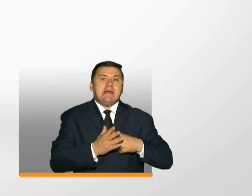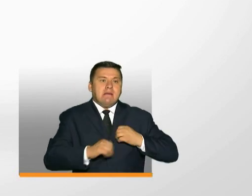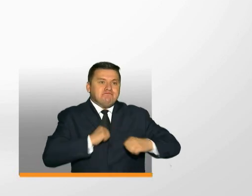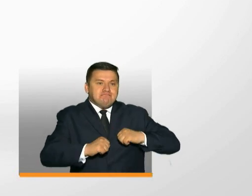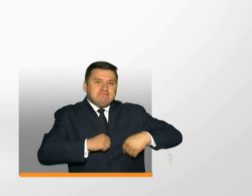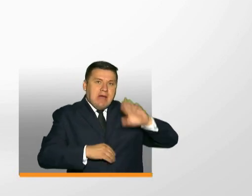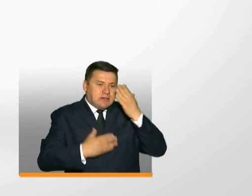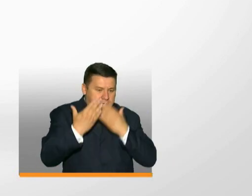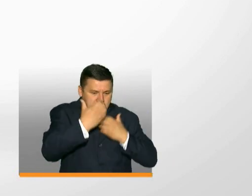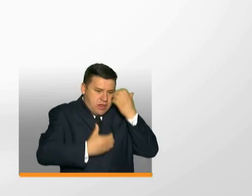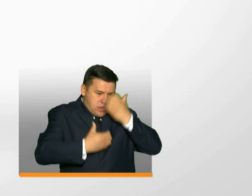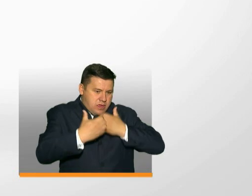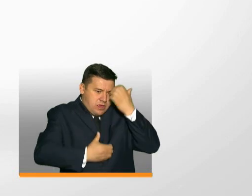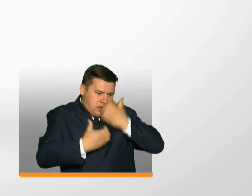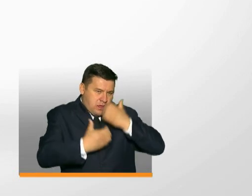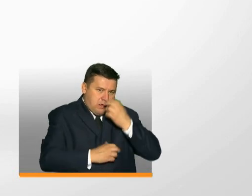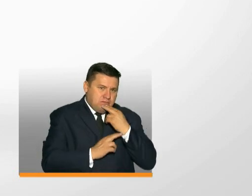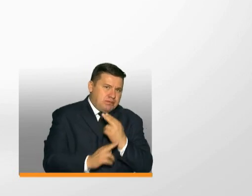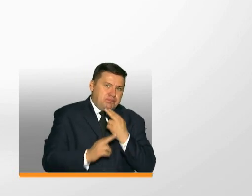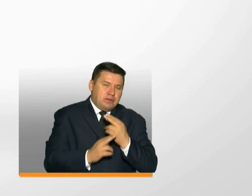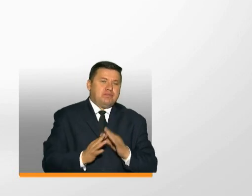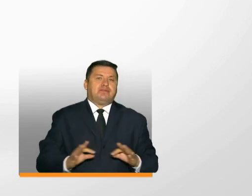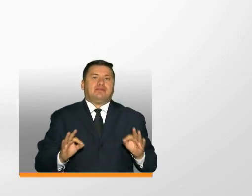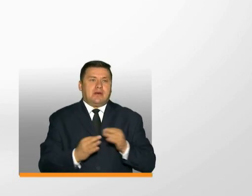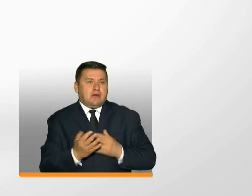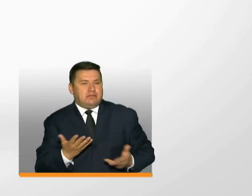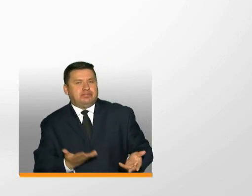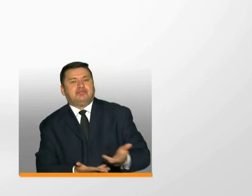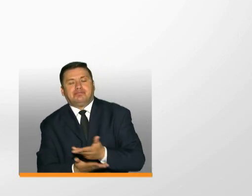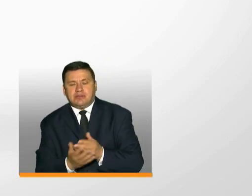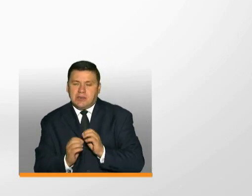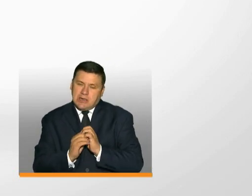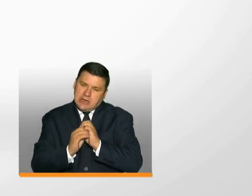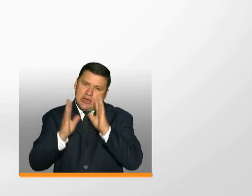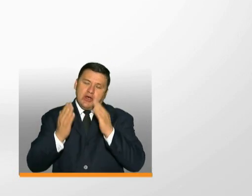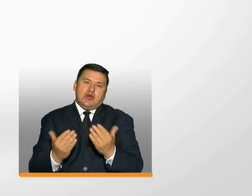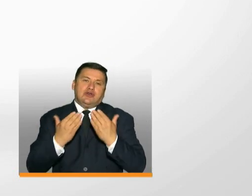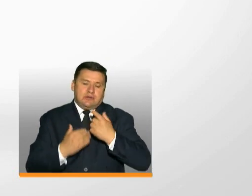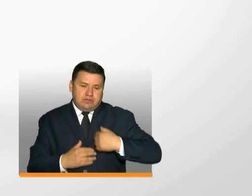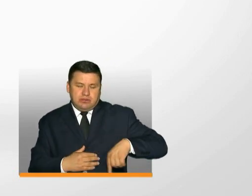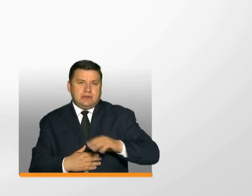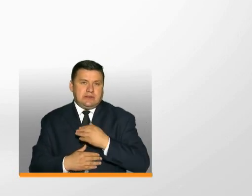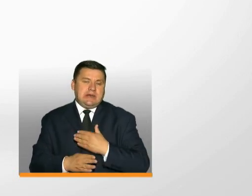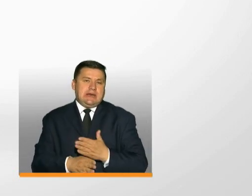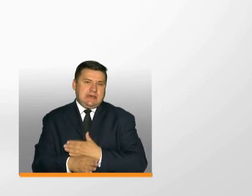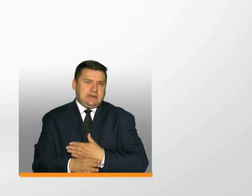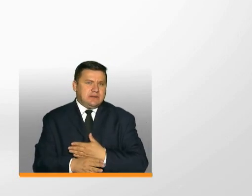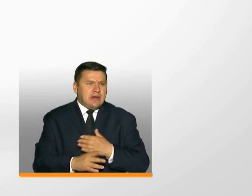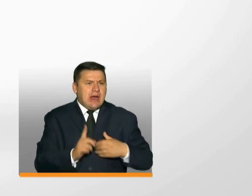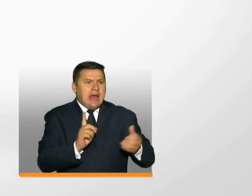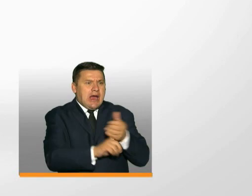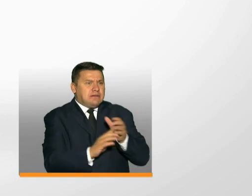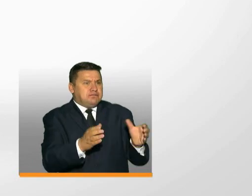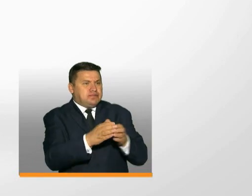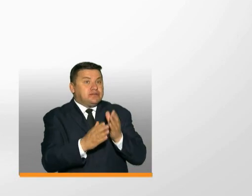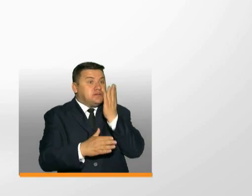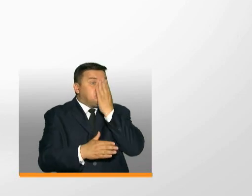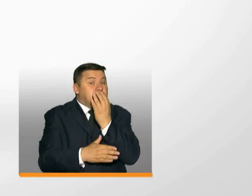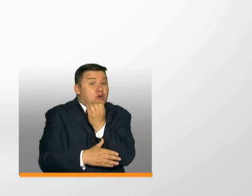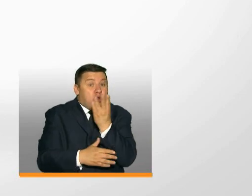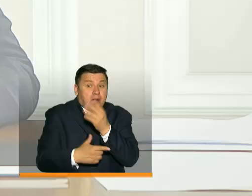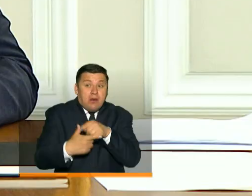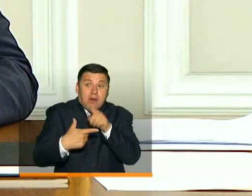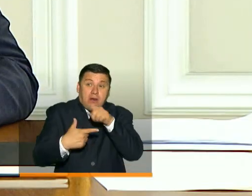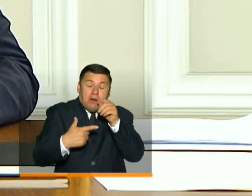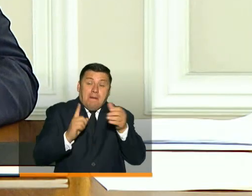actividad de ampliar el número de pruebas con dinamismo, por supuesto, nos permite a nosotros anticipar, rastrear, prevenir, y también seguramente